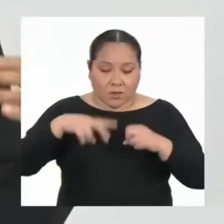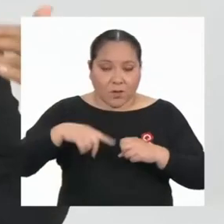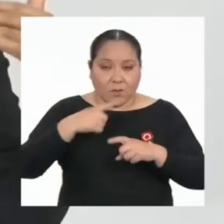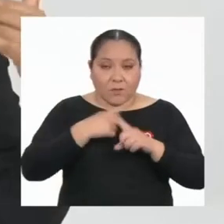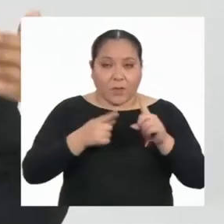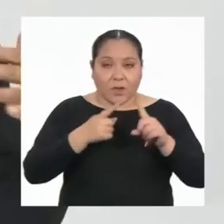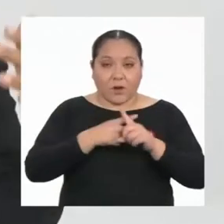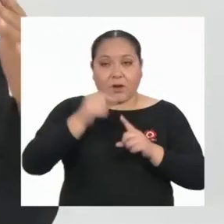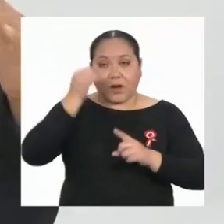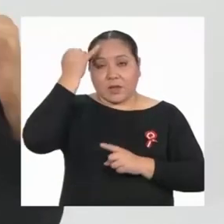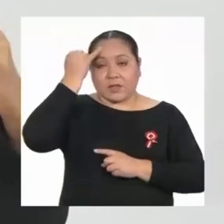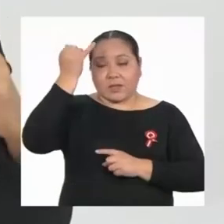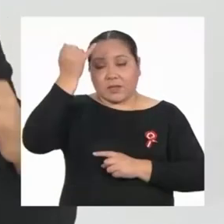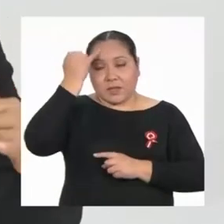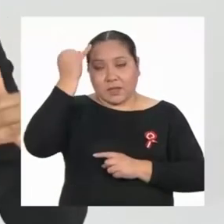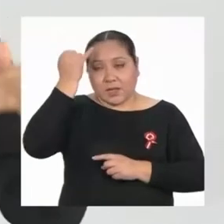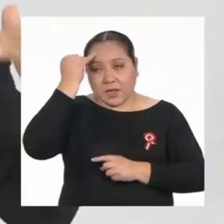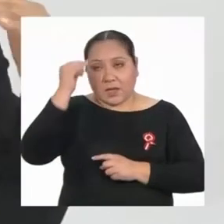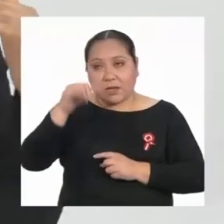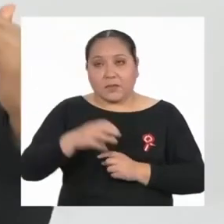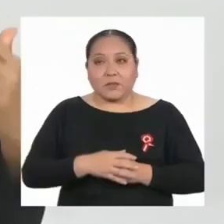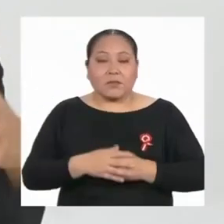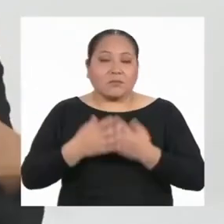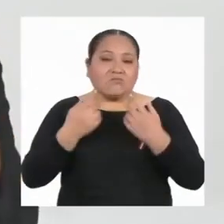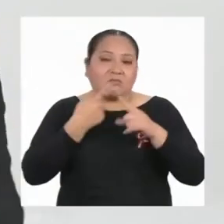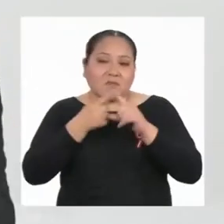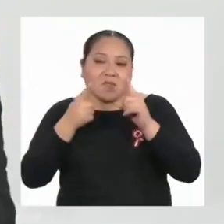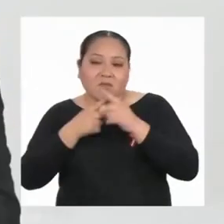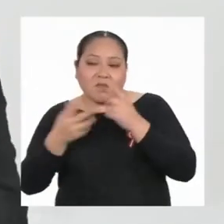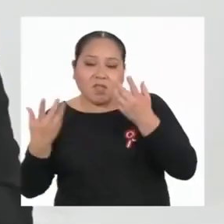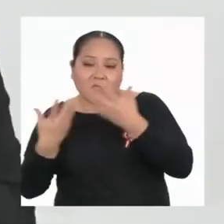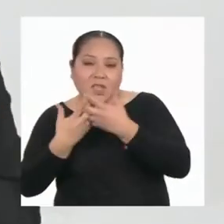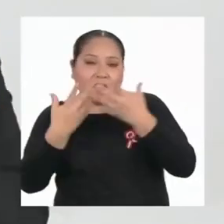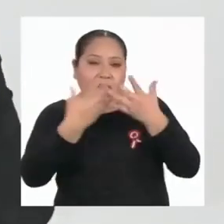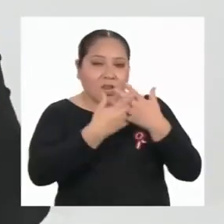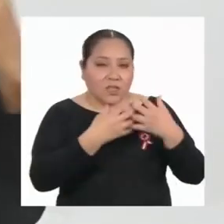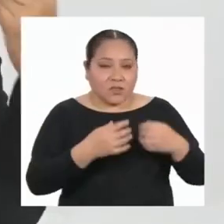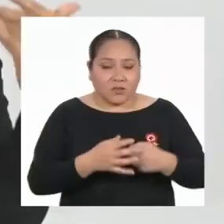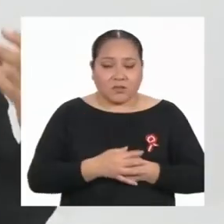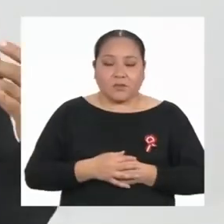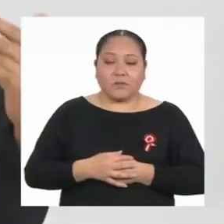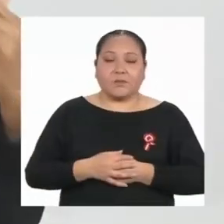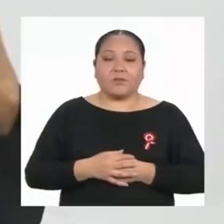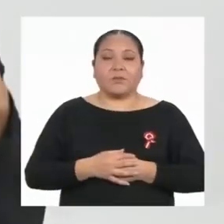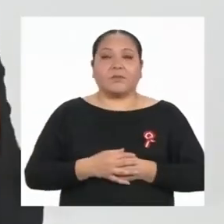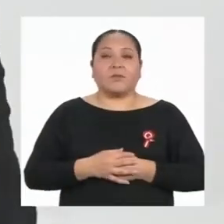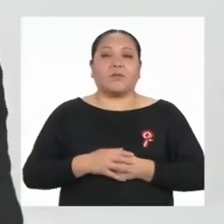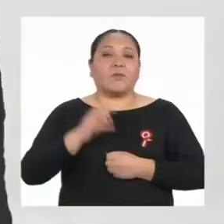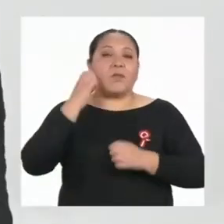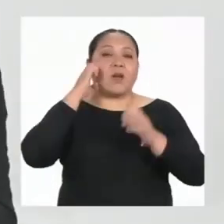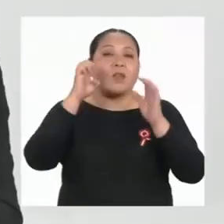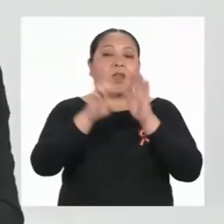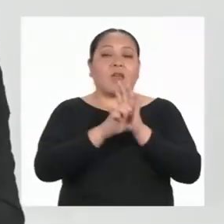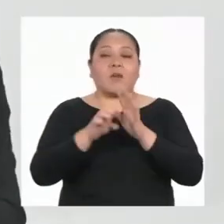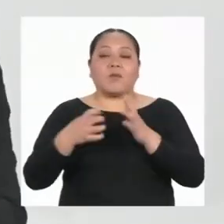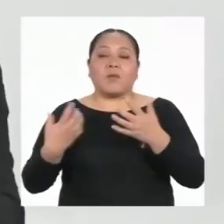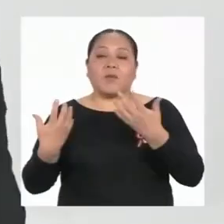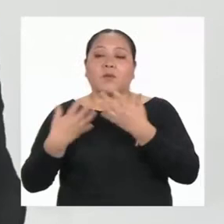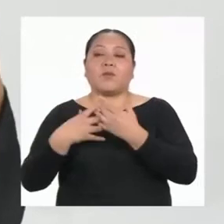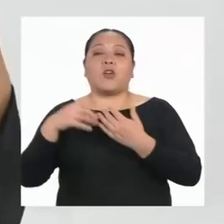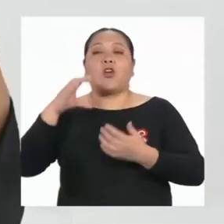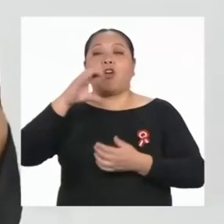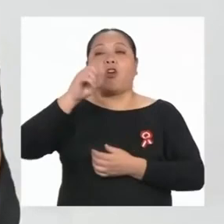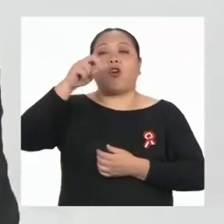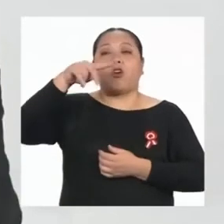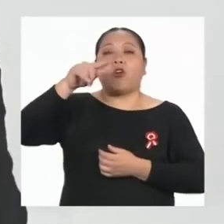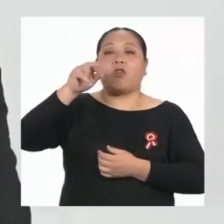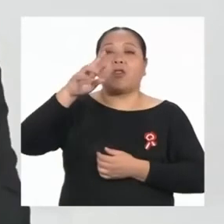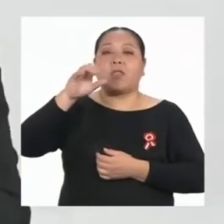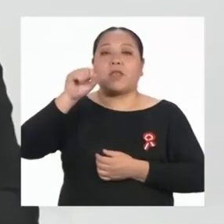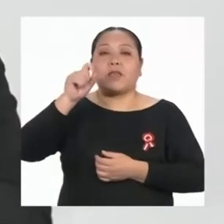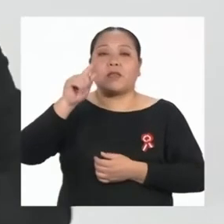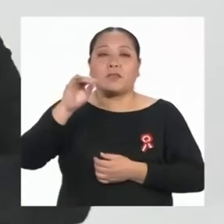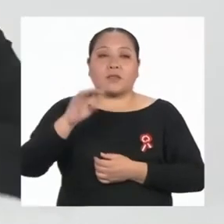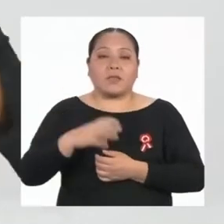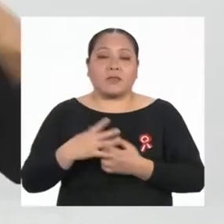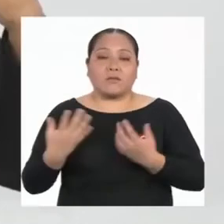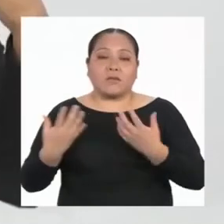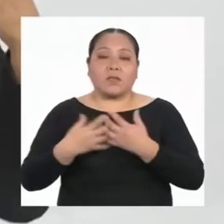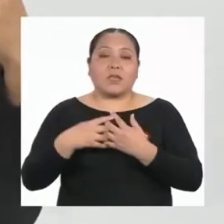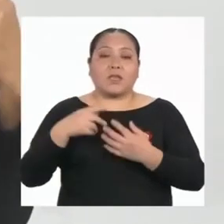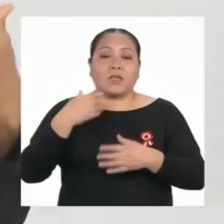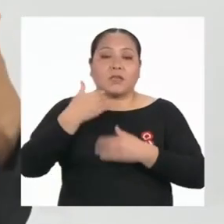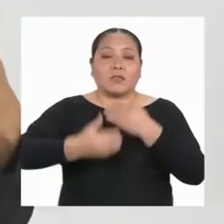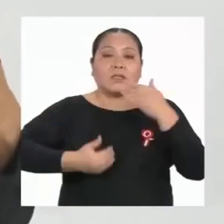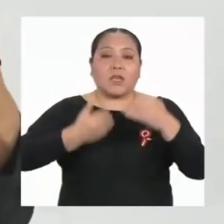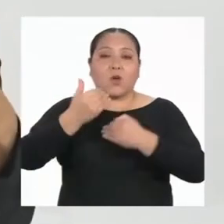pueden tener diversa relación entre ellas. Por ejemplo, de contraste, de secuencia,